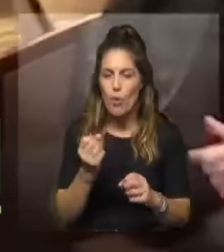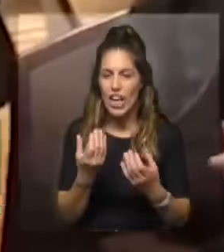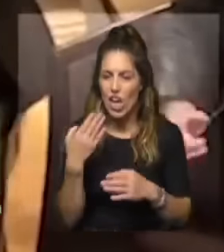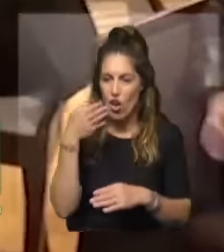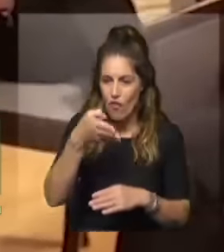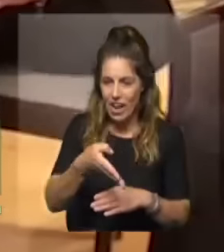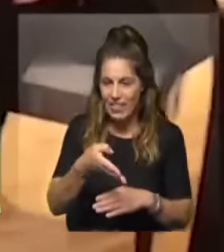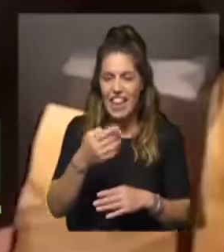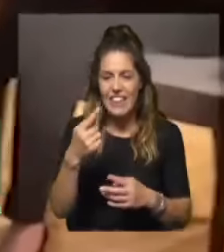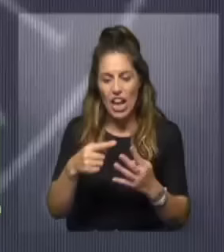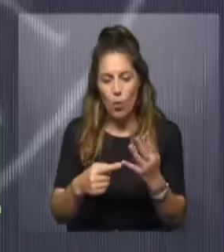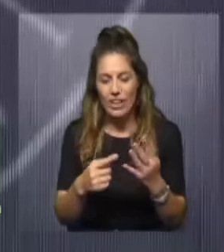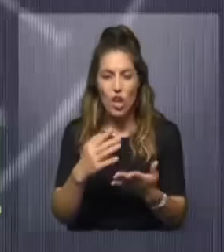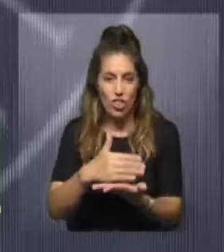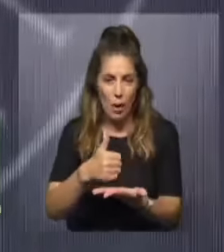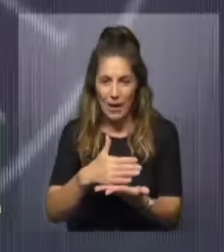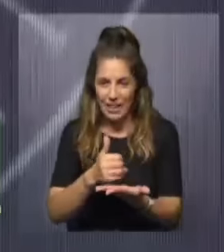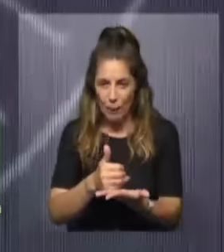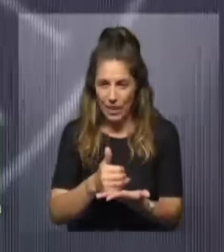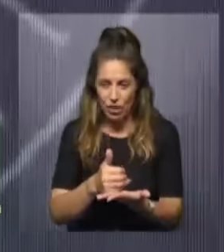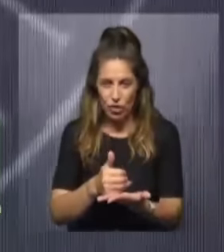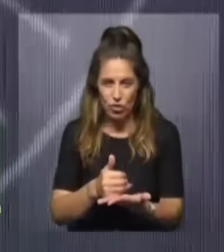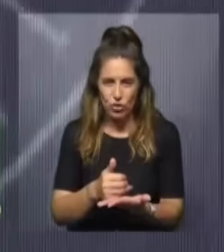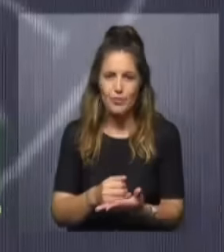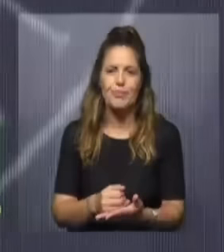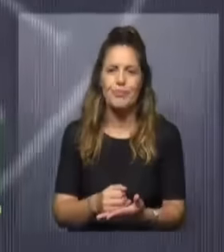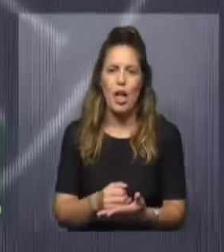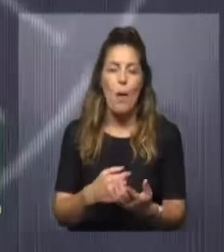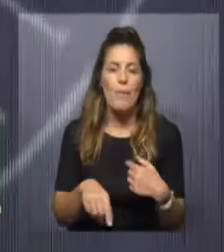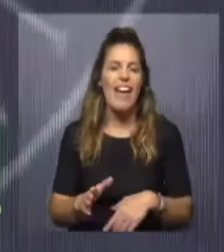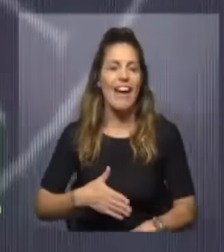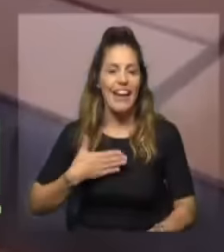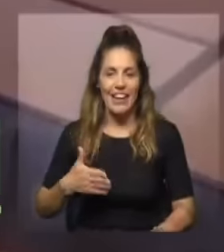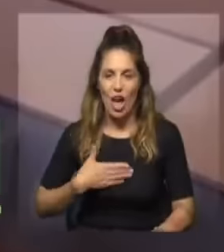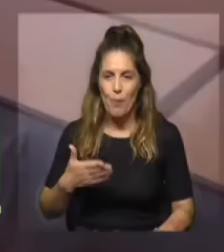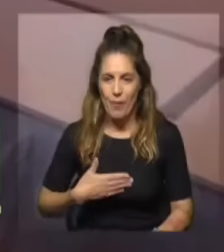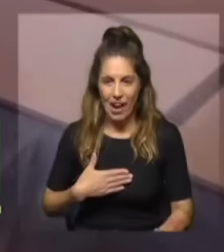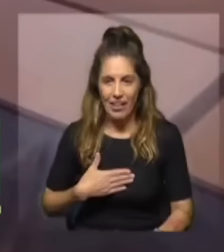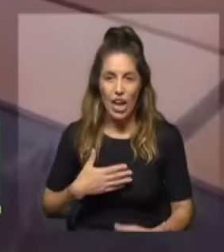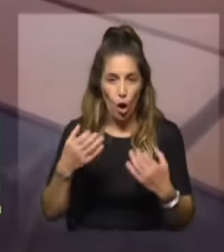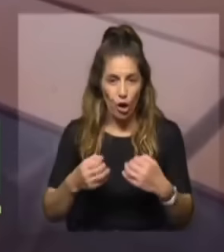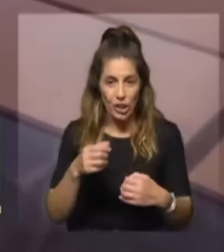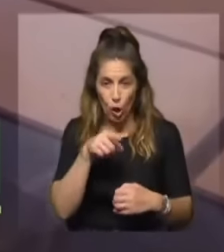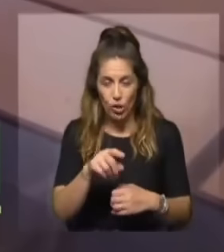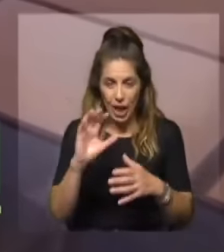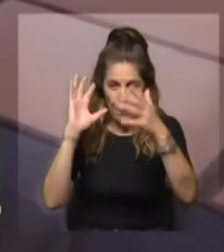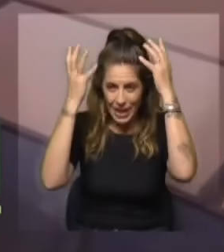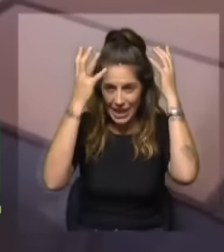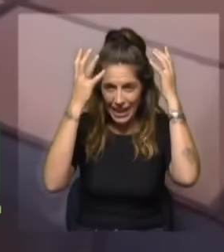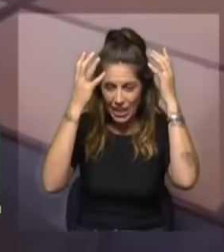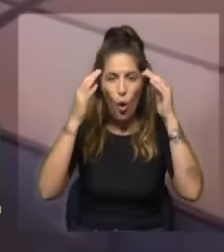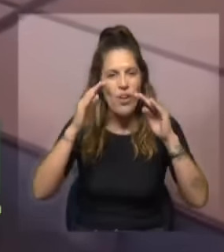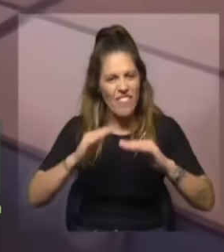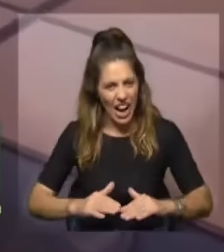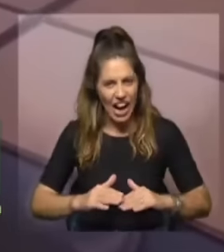la Pampa rí negro neuen chubut Santa Cruz y tierra del fuego para reclamar al ejecutivo y en concreto a mi ley una bajada del tono